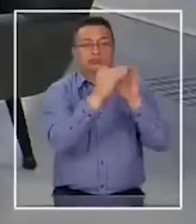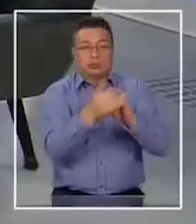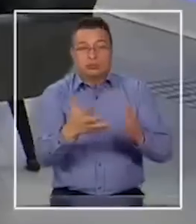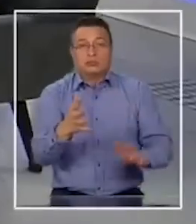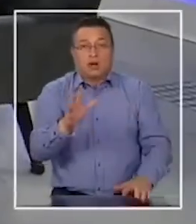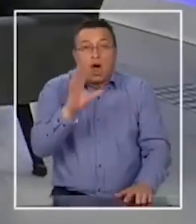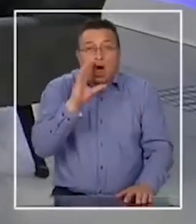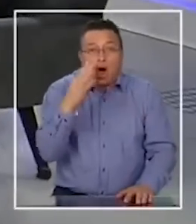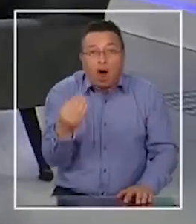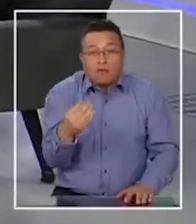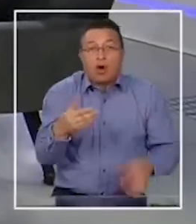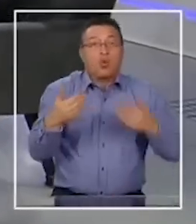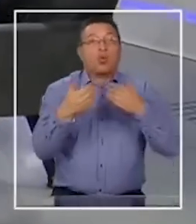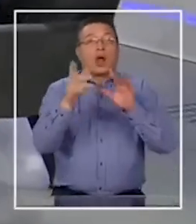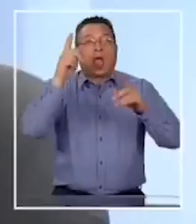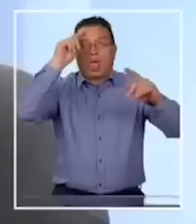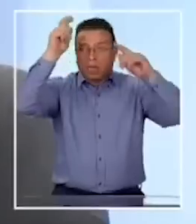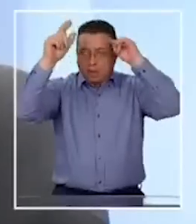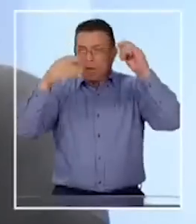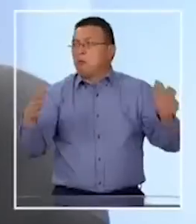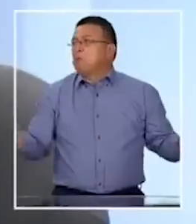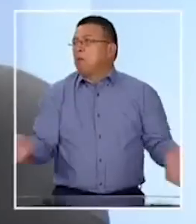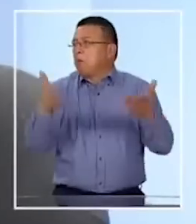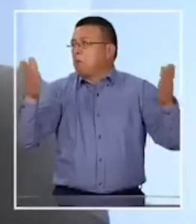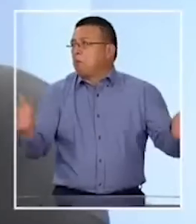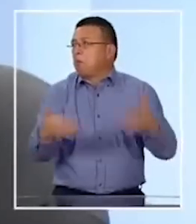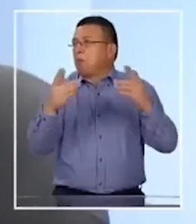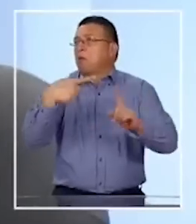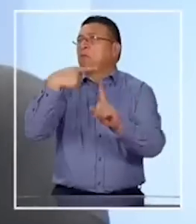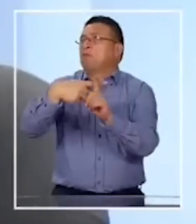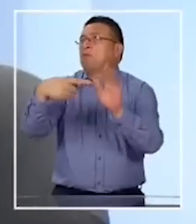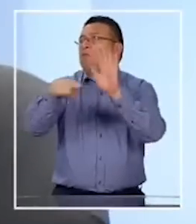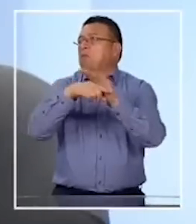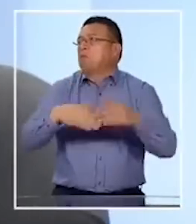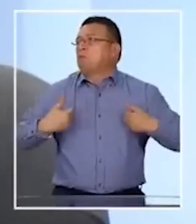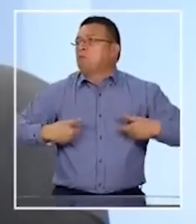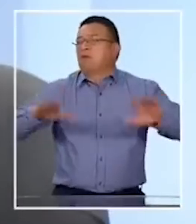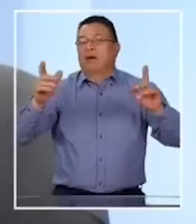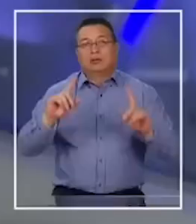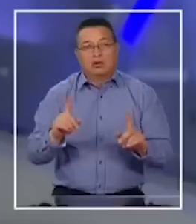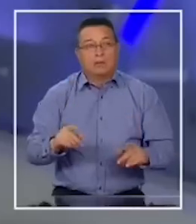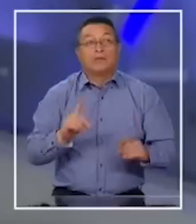sino cualquier idea podría decir vamos con esto y no sabemos si va a resultar o no